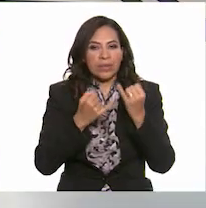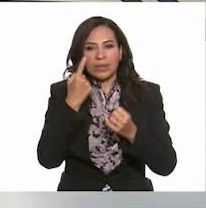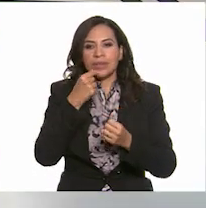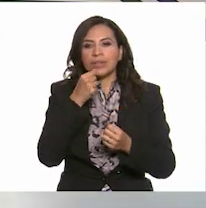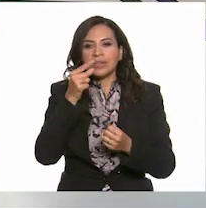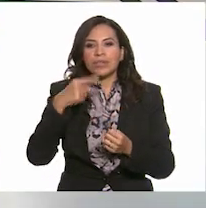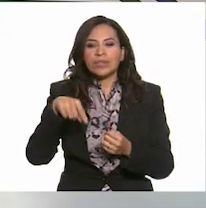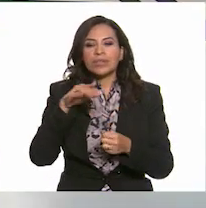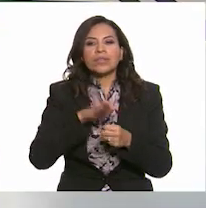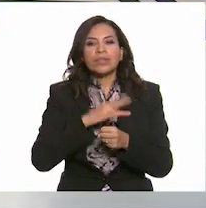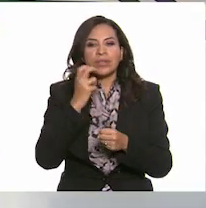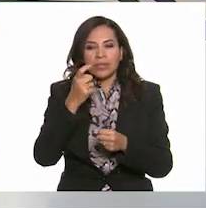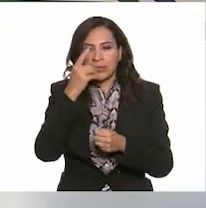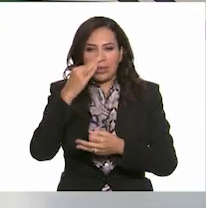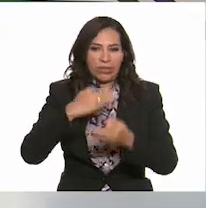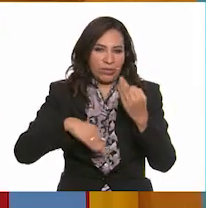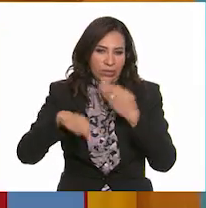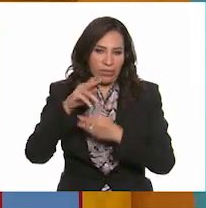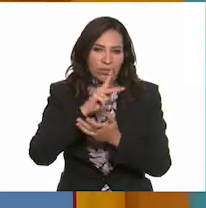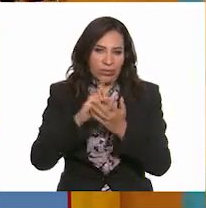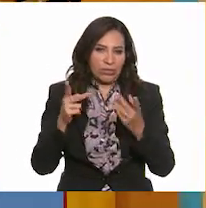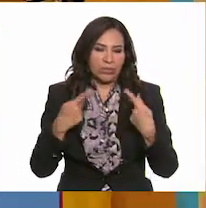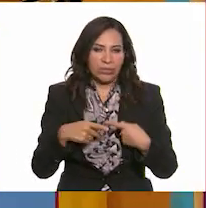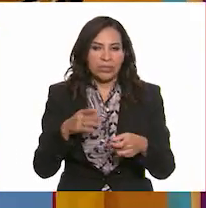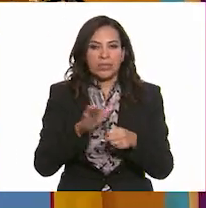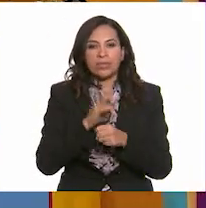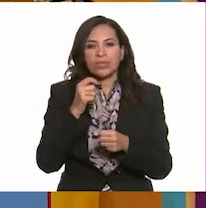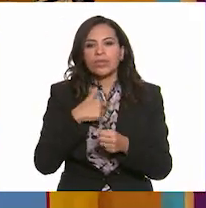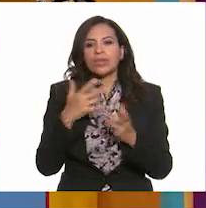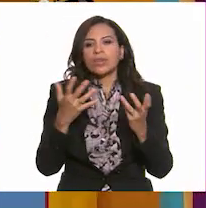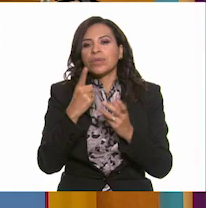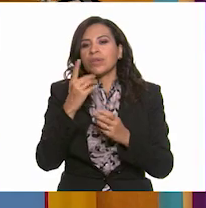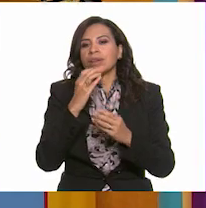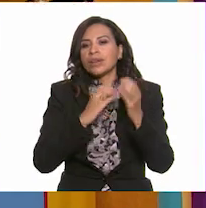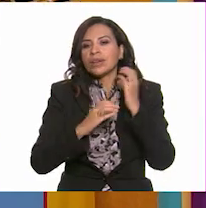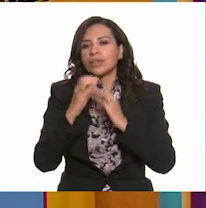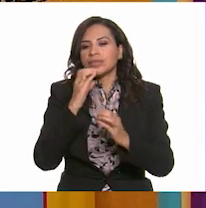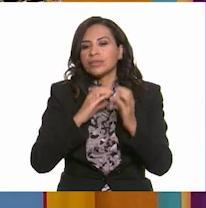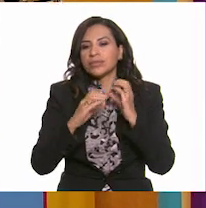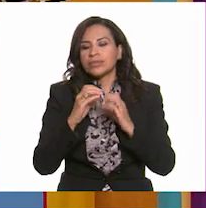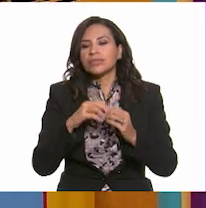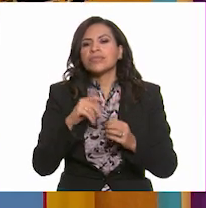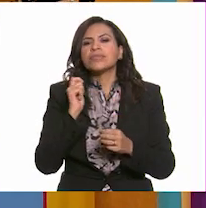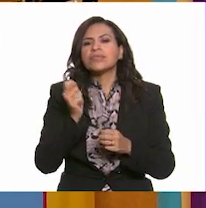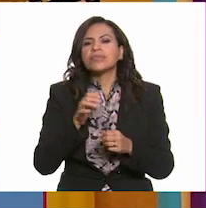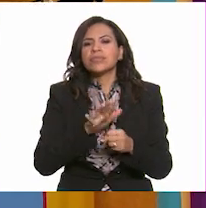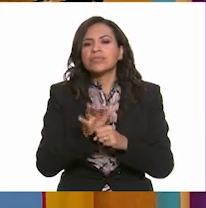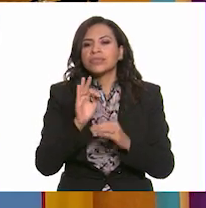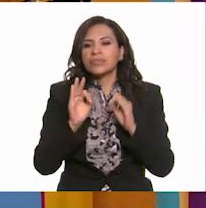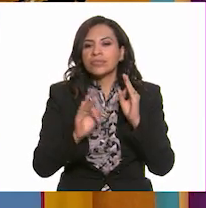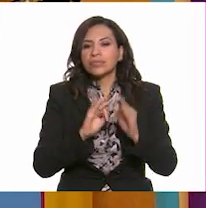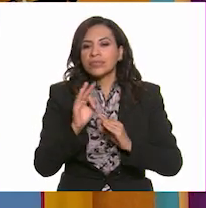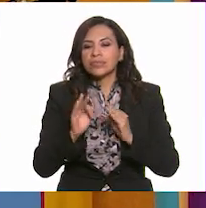para niños, porque esto es para todo mundo. Entonces, yo compuse una canción que se trata de